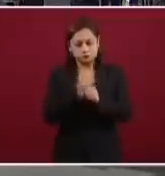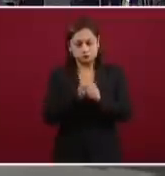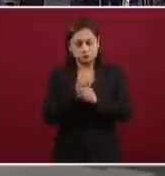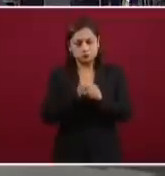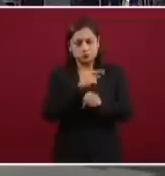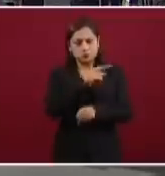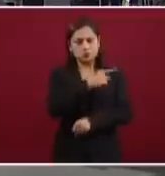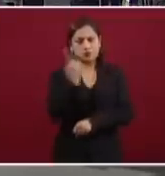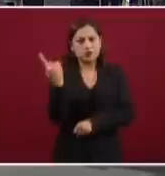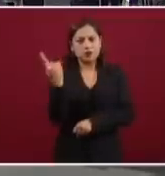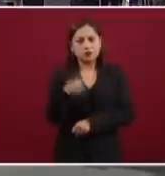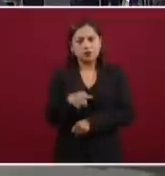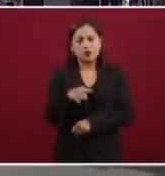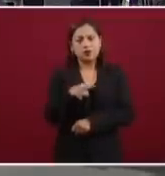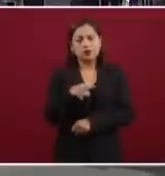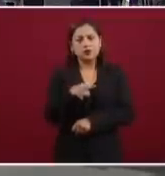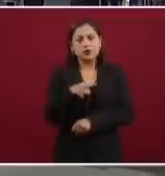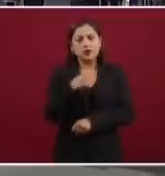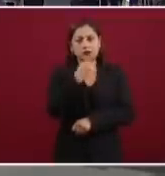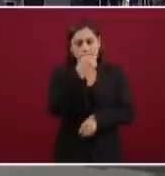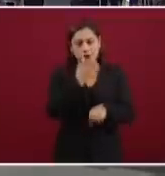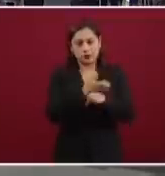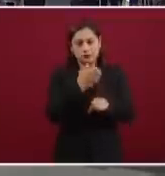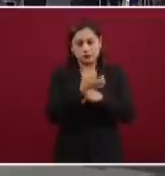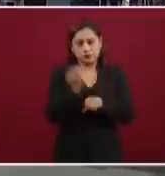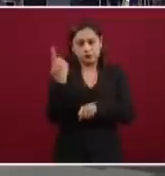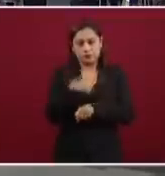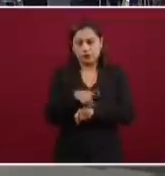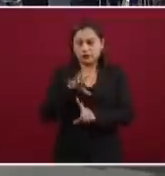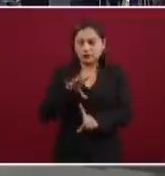de Estados Unidos, ¿nos podría precisar